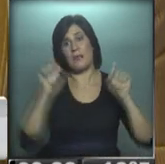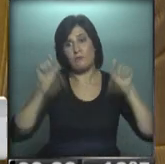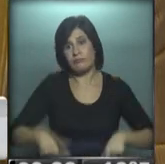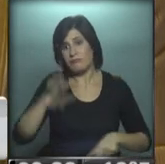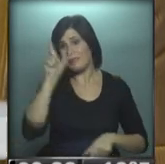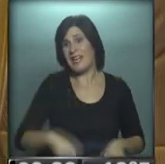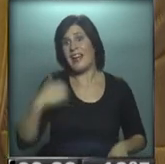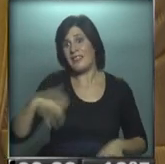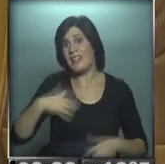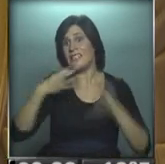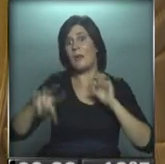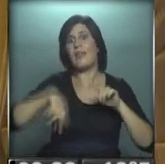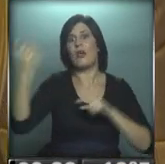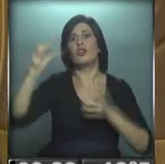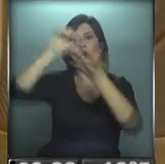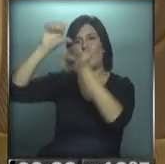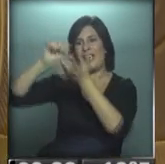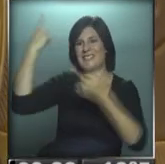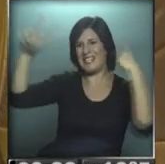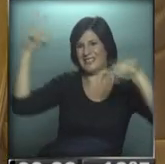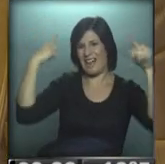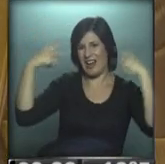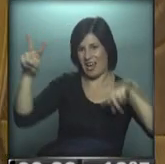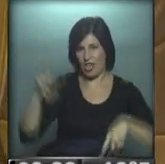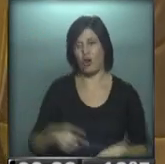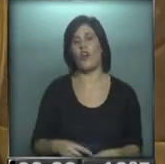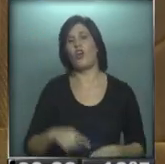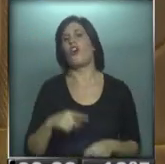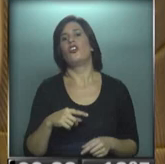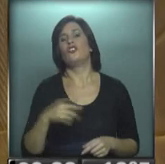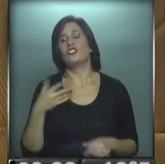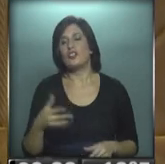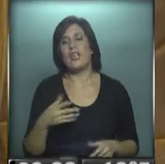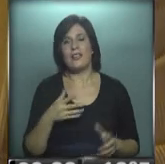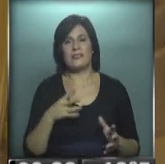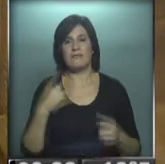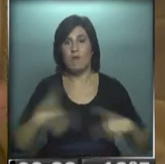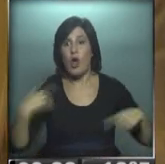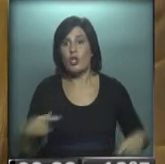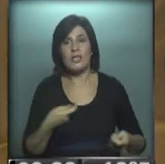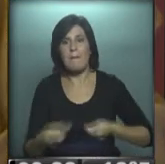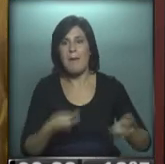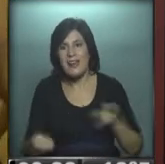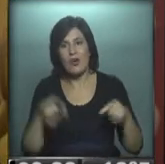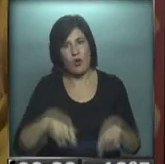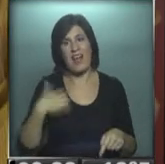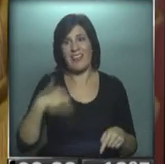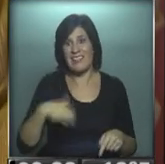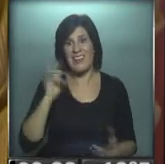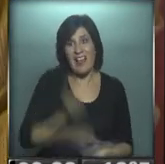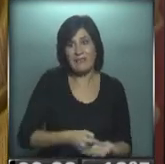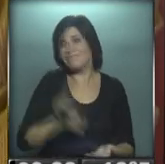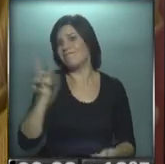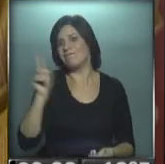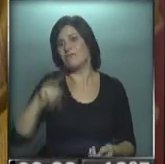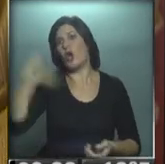fueron extranjerizadas, entonces el manejo también del sector dejó de hacerse en la Argentina para tomarse las grandes decisiones